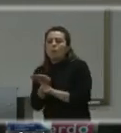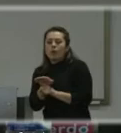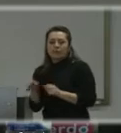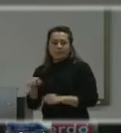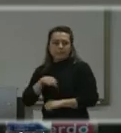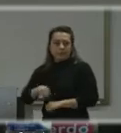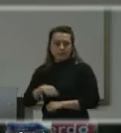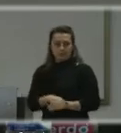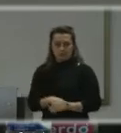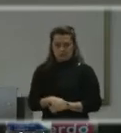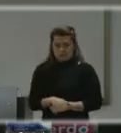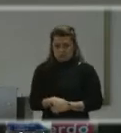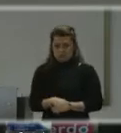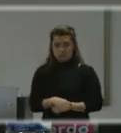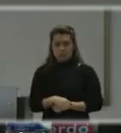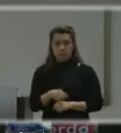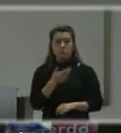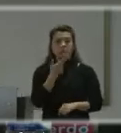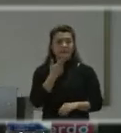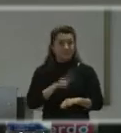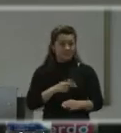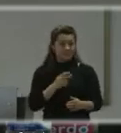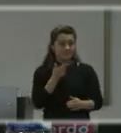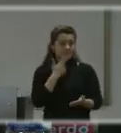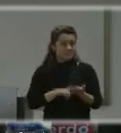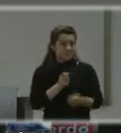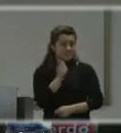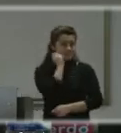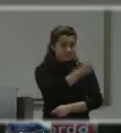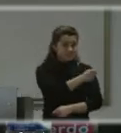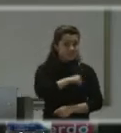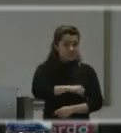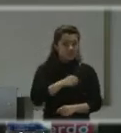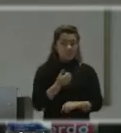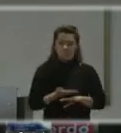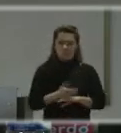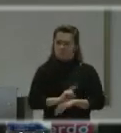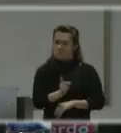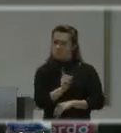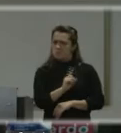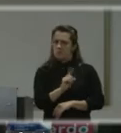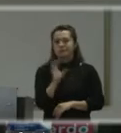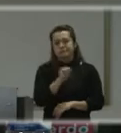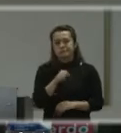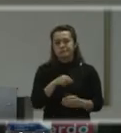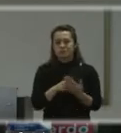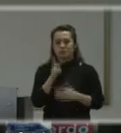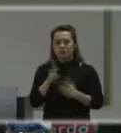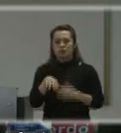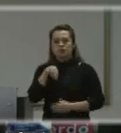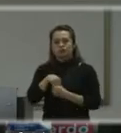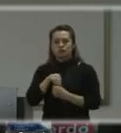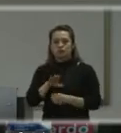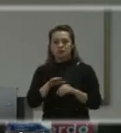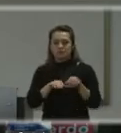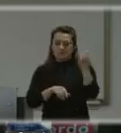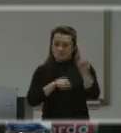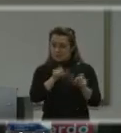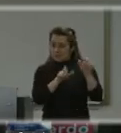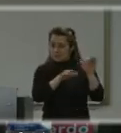como parte de una respuesta a los derechos de petición, sino como parte del trabajo que hacemos, también como parte del proyecto de representación a personas